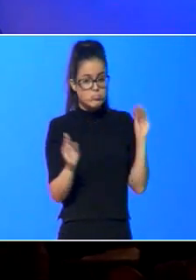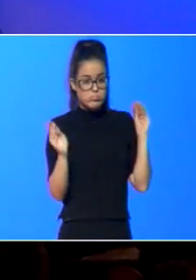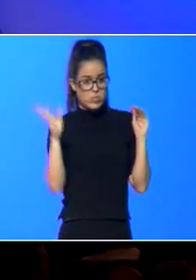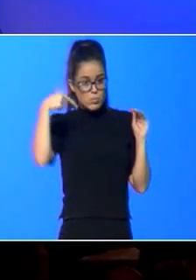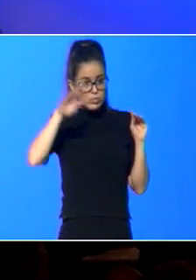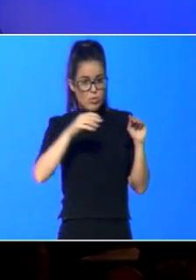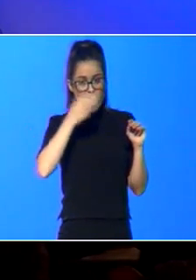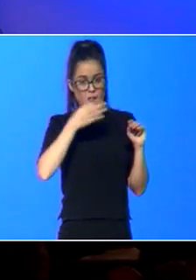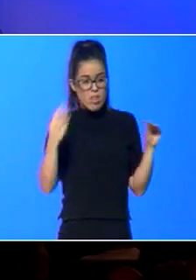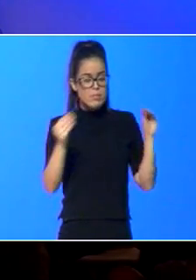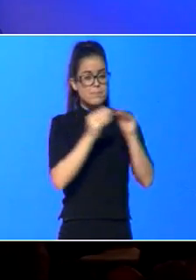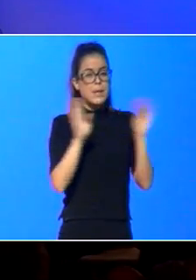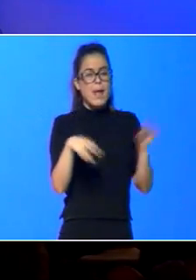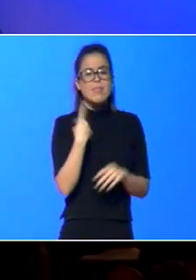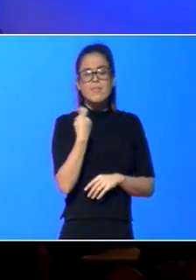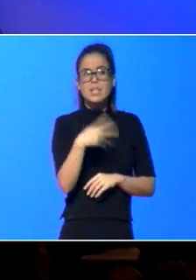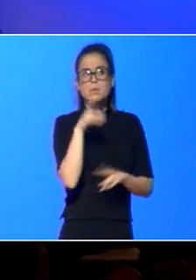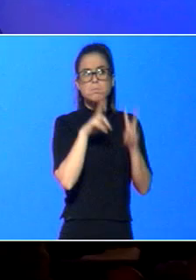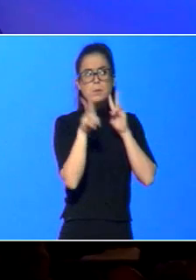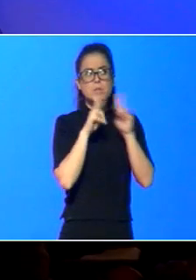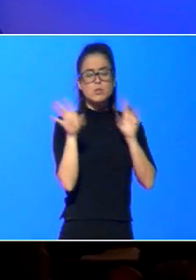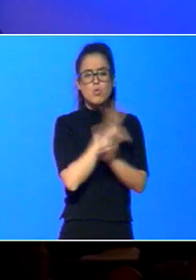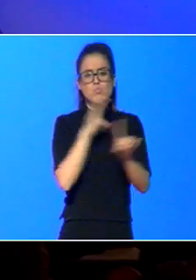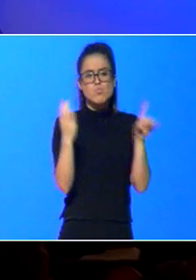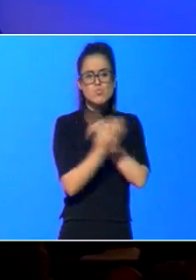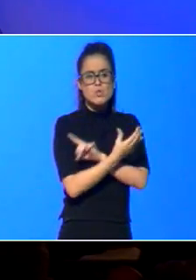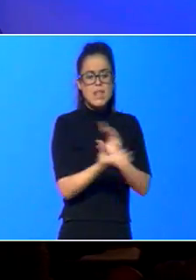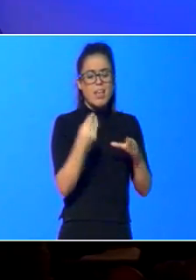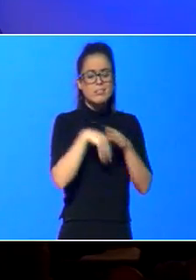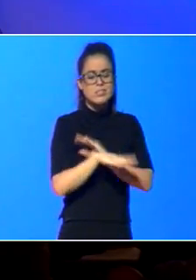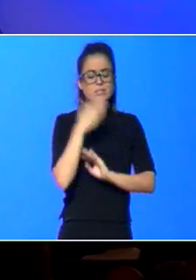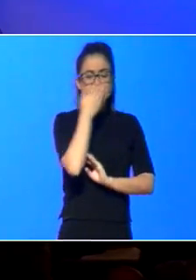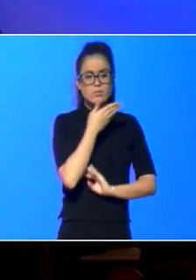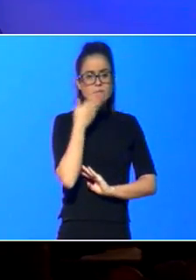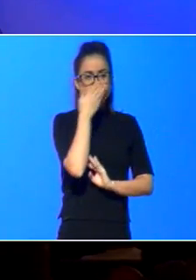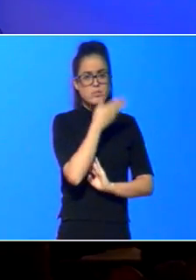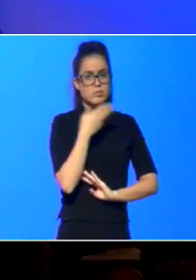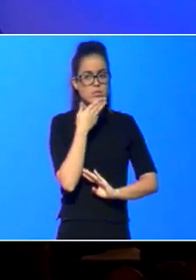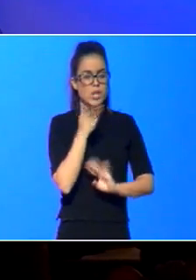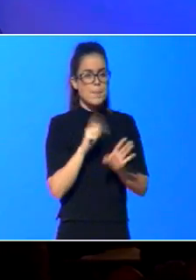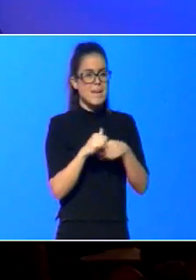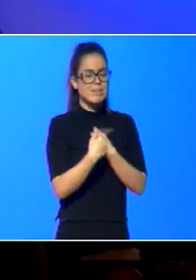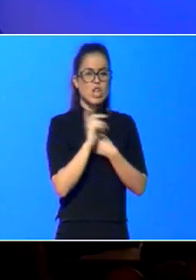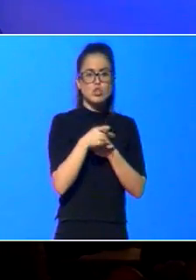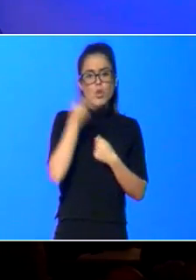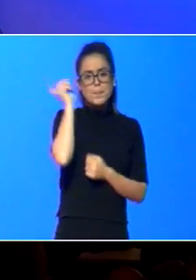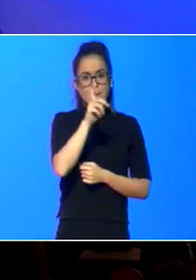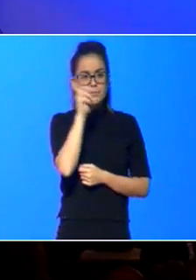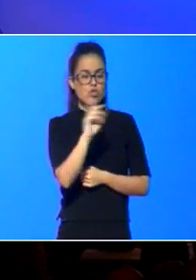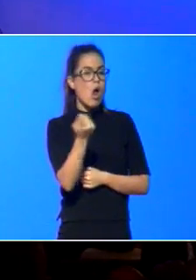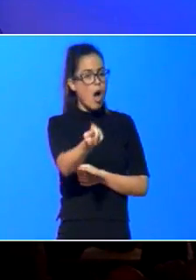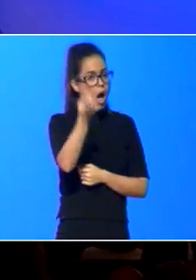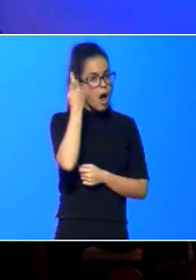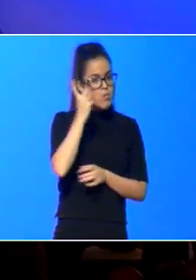visión comunitaria del centro escolar donde la participación no solo del profesorado, sino que del propio alumnado y de